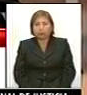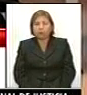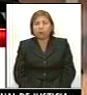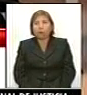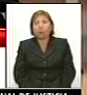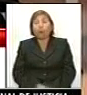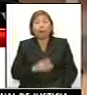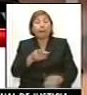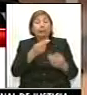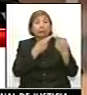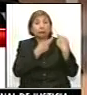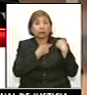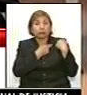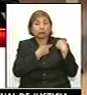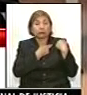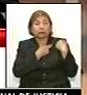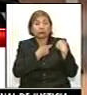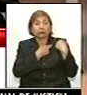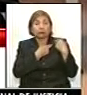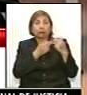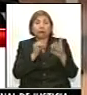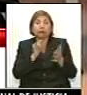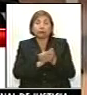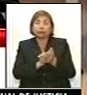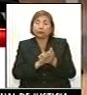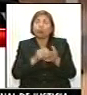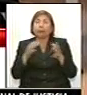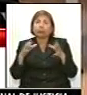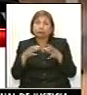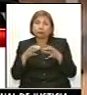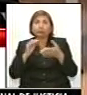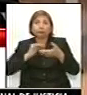y él era el encargado de la experiencia comunitaria.